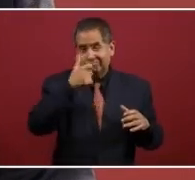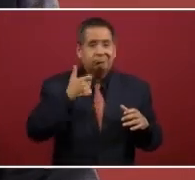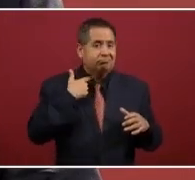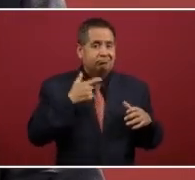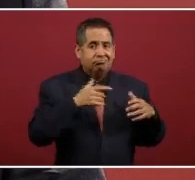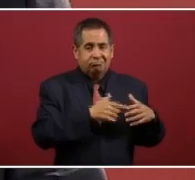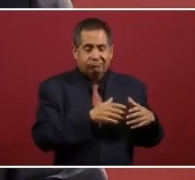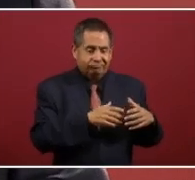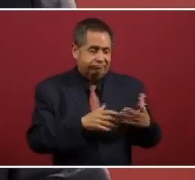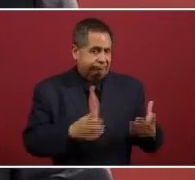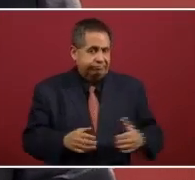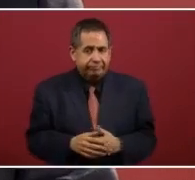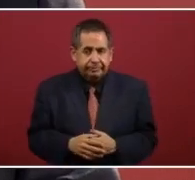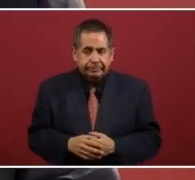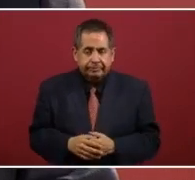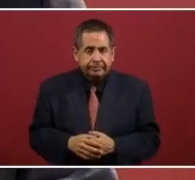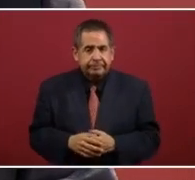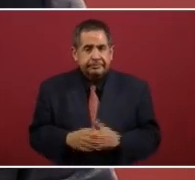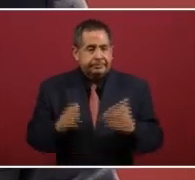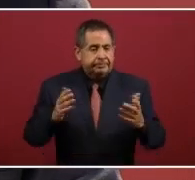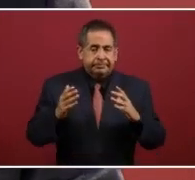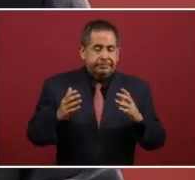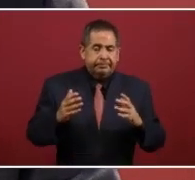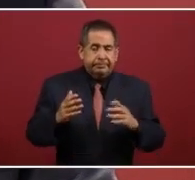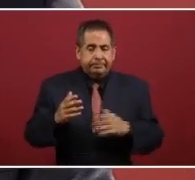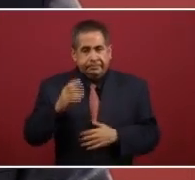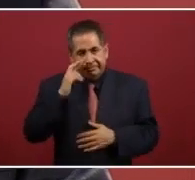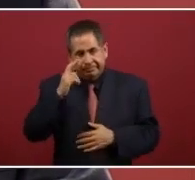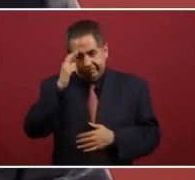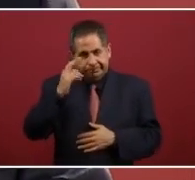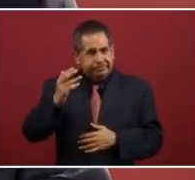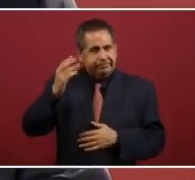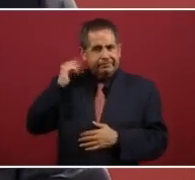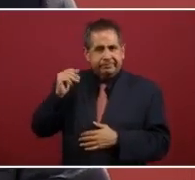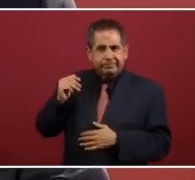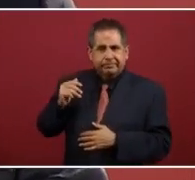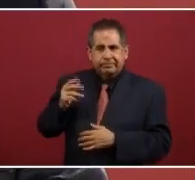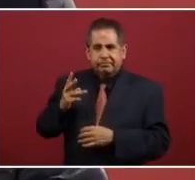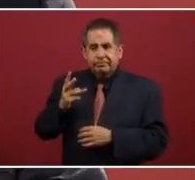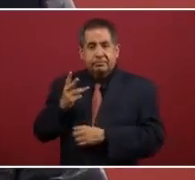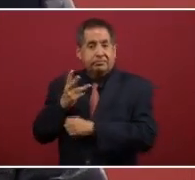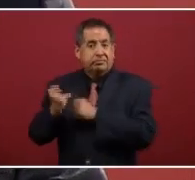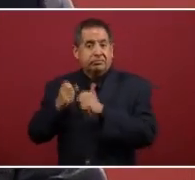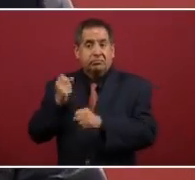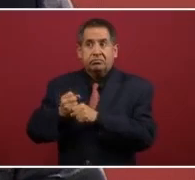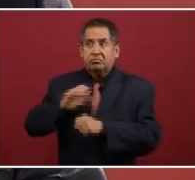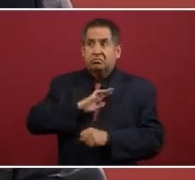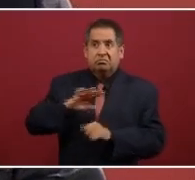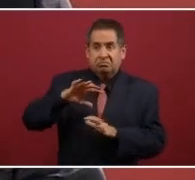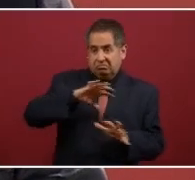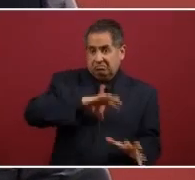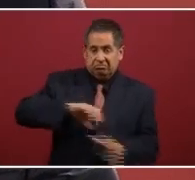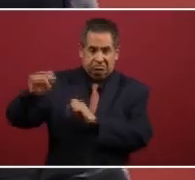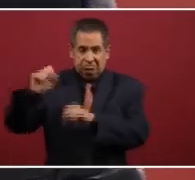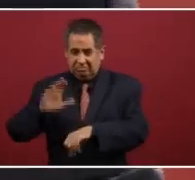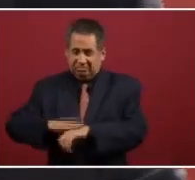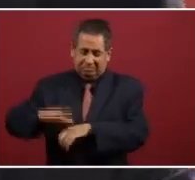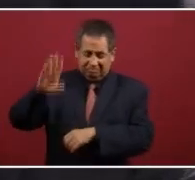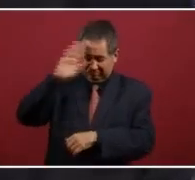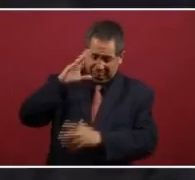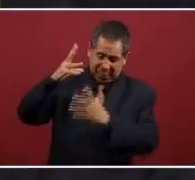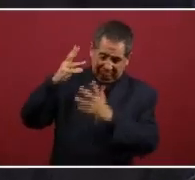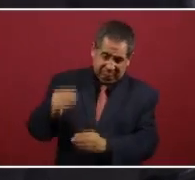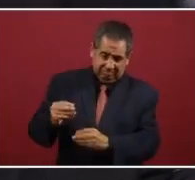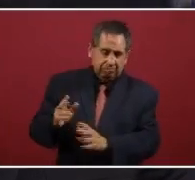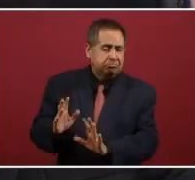ni siquiera comparado con los 3 siglos de dominación colonial, lo que se